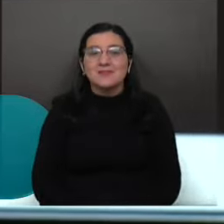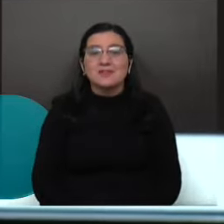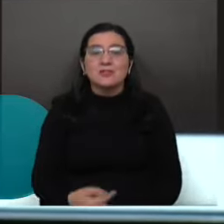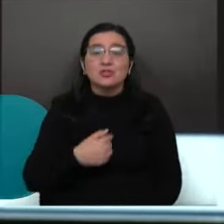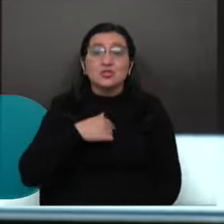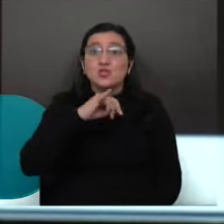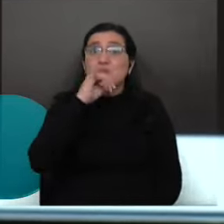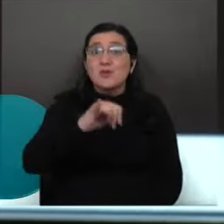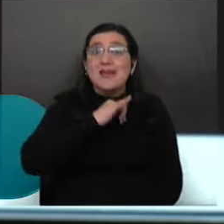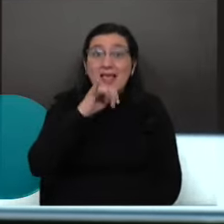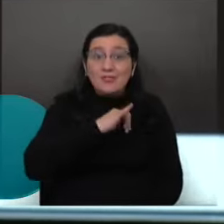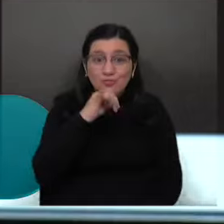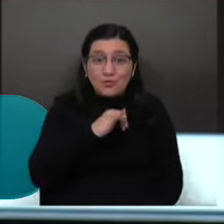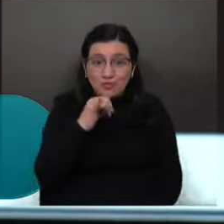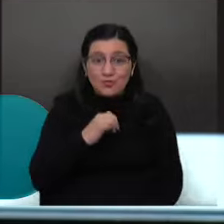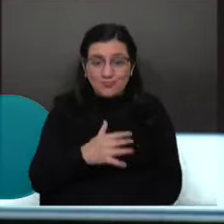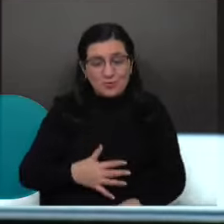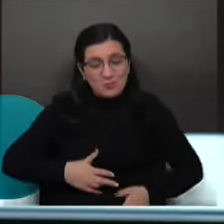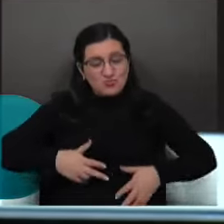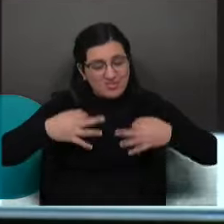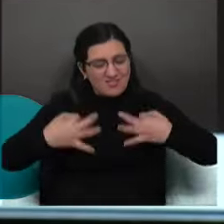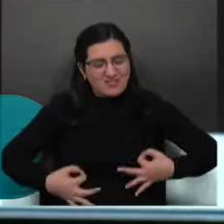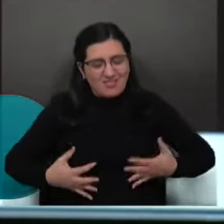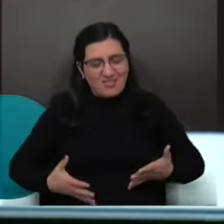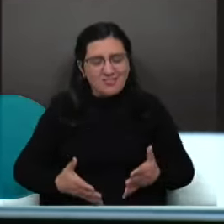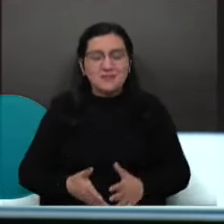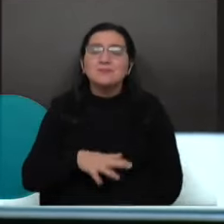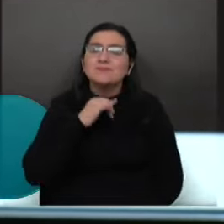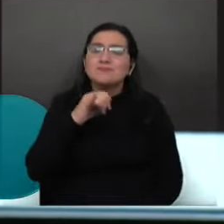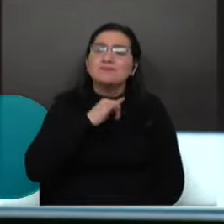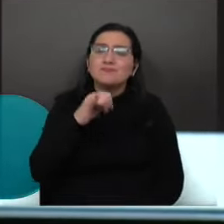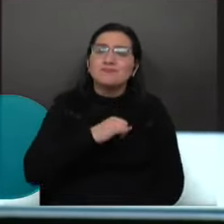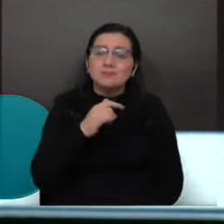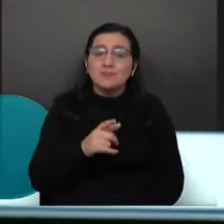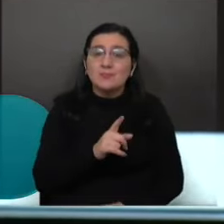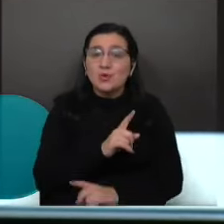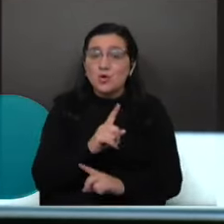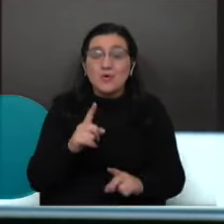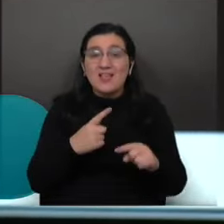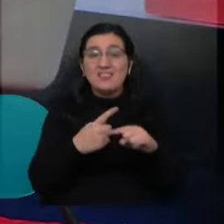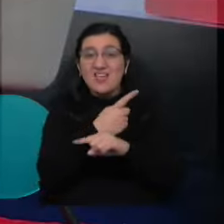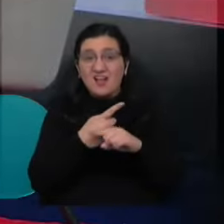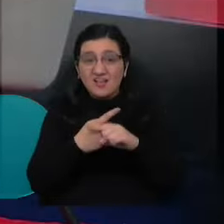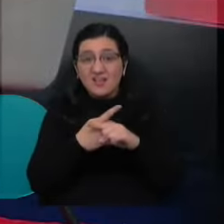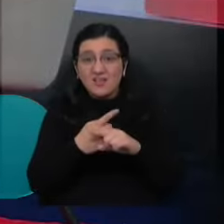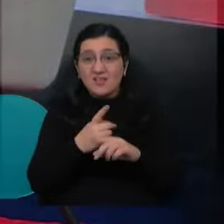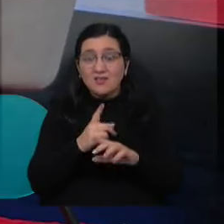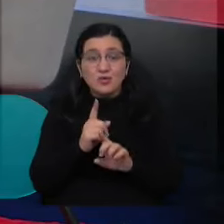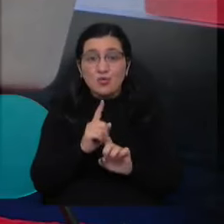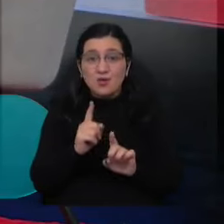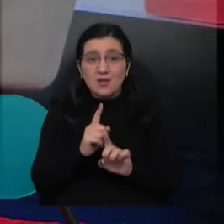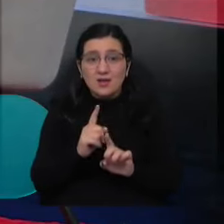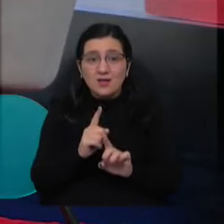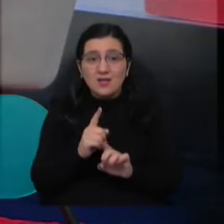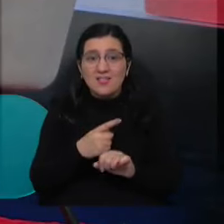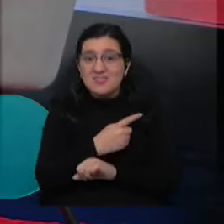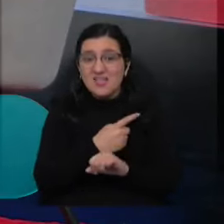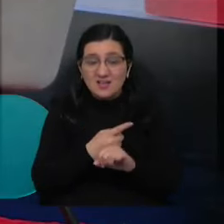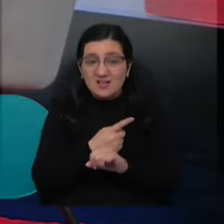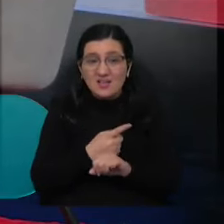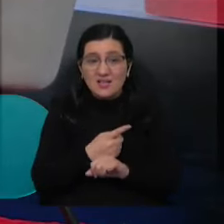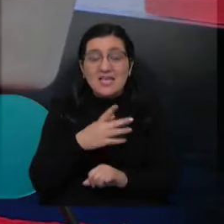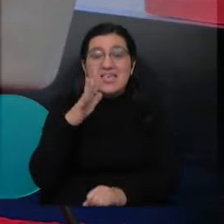paupérrimo pero con mucha dignidad de haberlo hecho y encima no era el tanque no era el tanque Silva no gol del